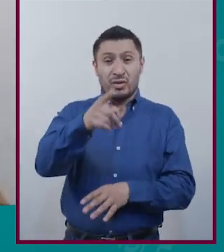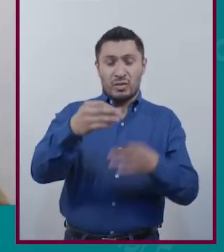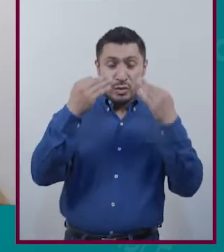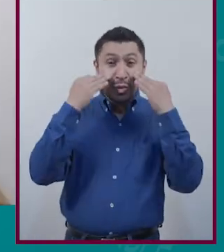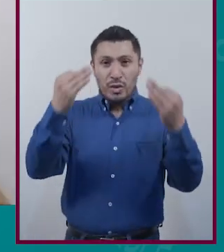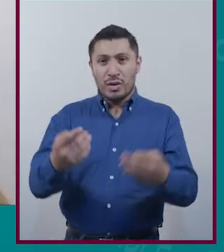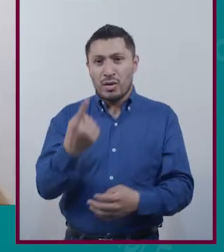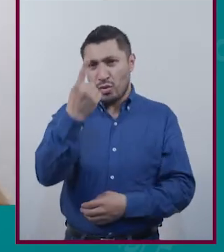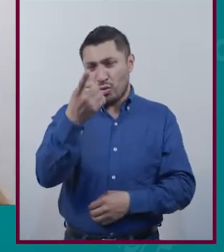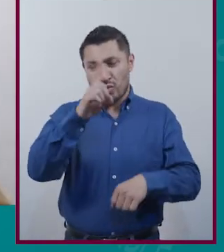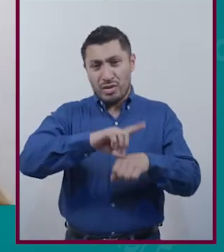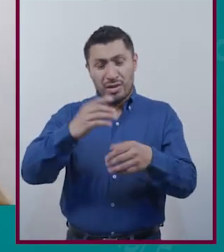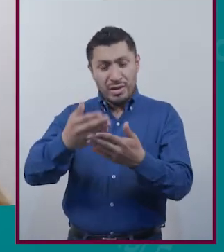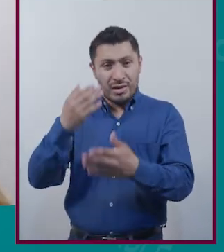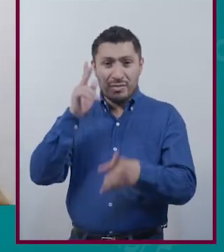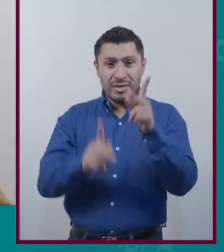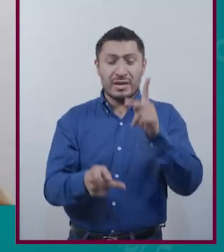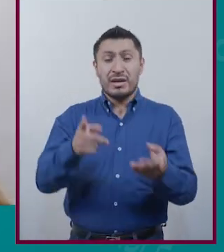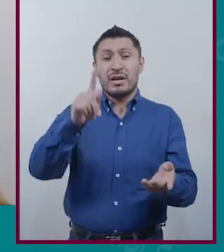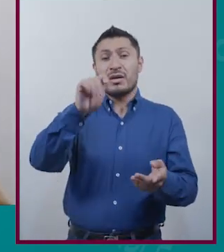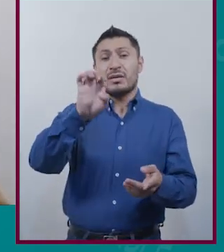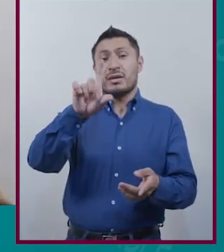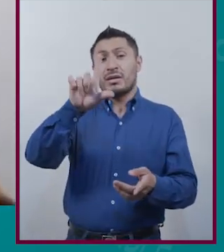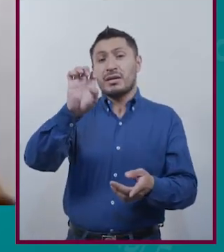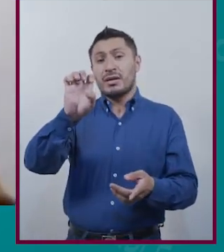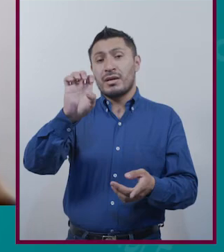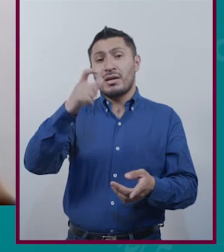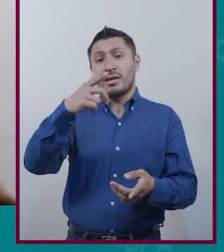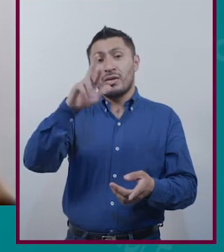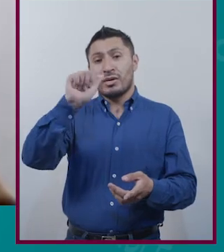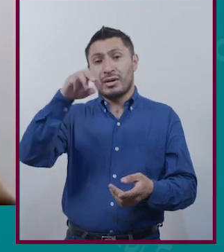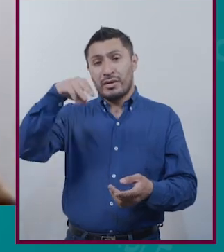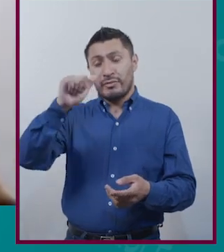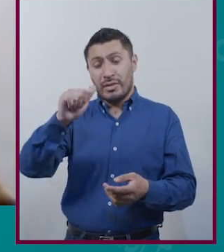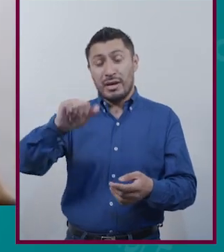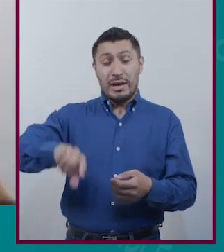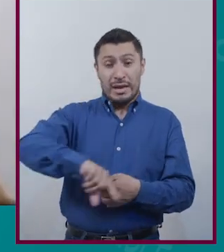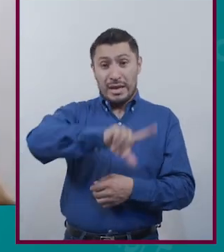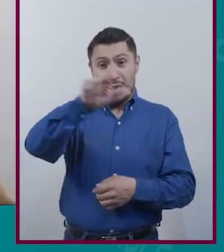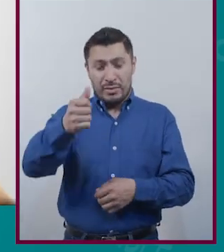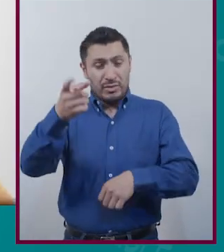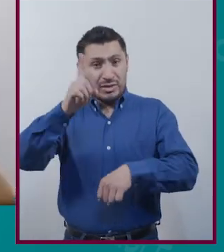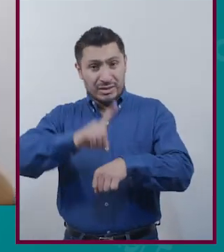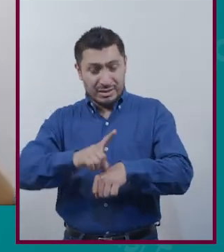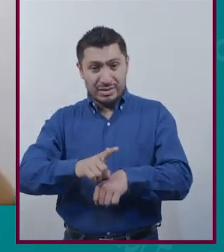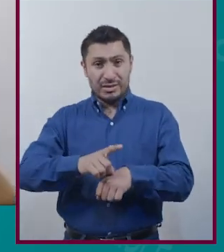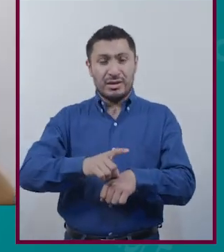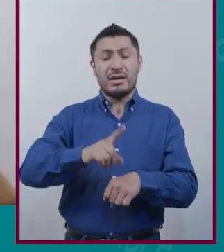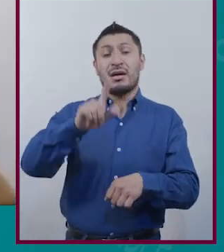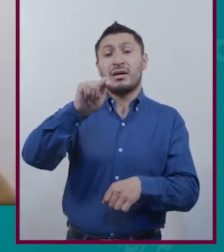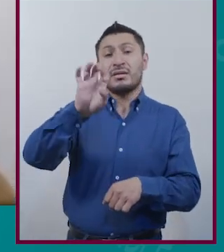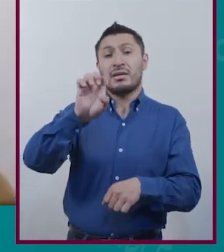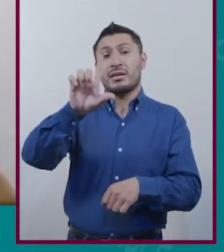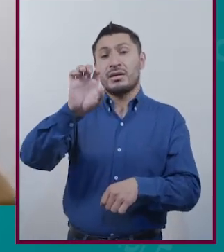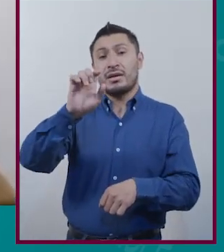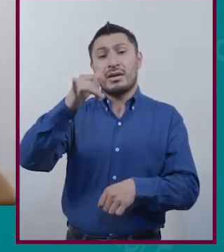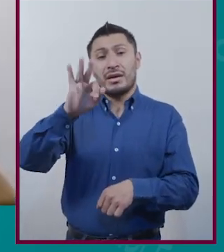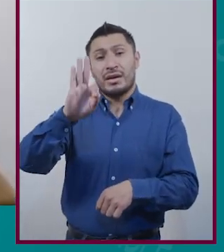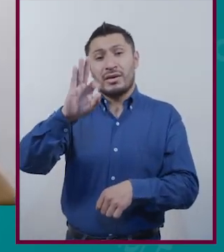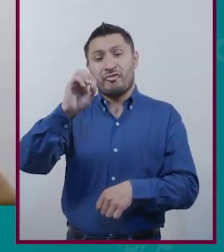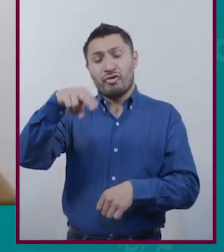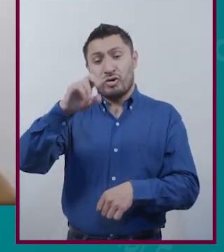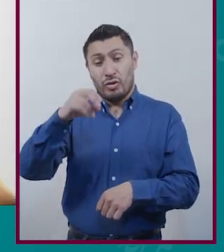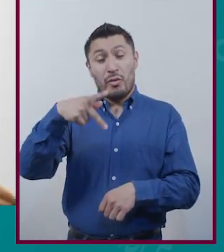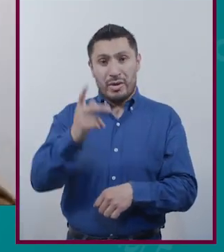cuenta, un día hablábamos del telegrama y otro día del teléfono, pero pasaban décadas. Hoy es prácticamente